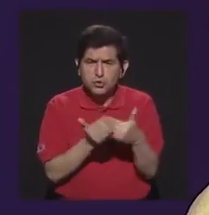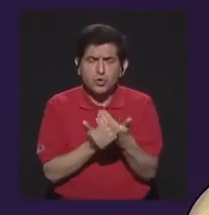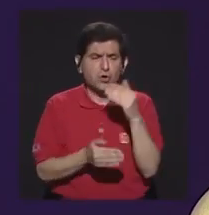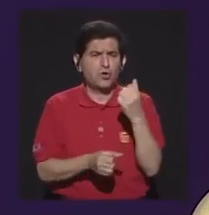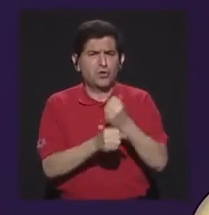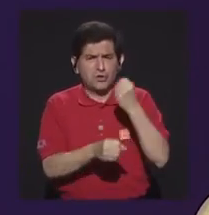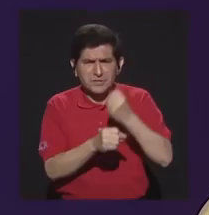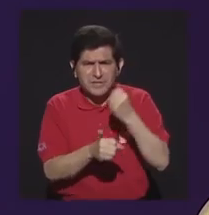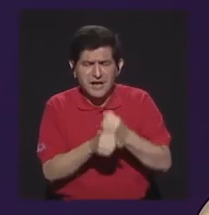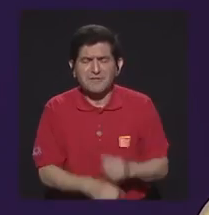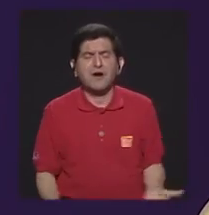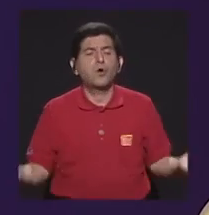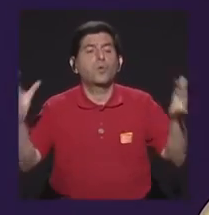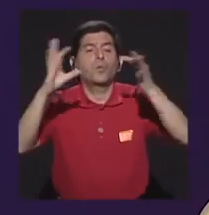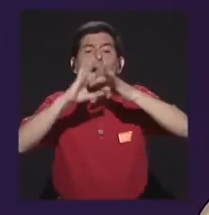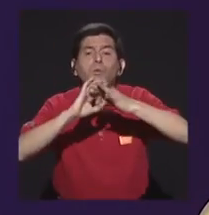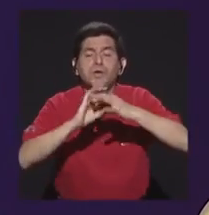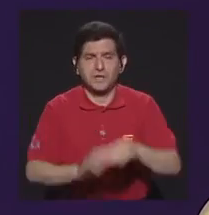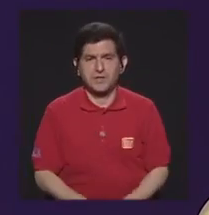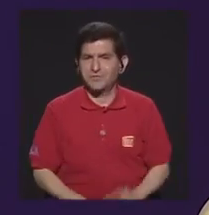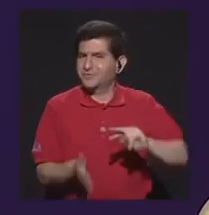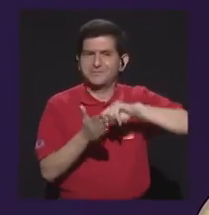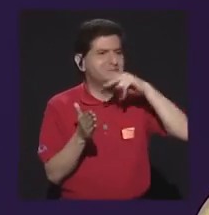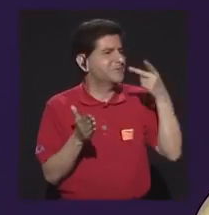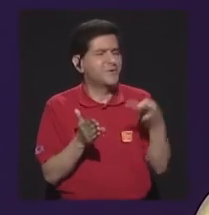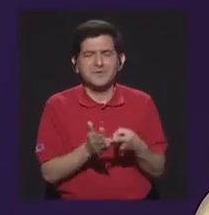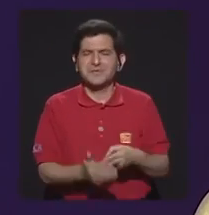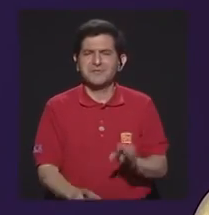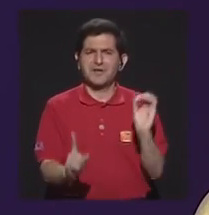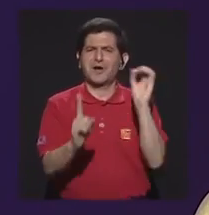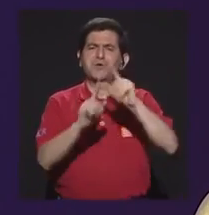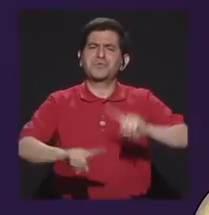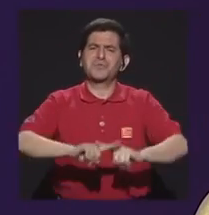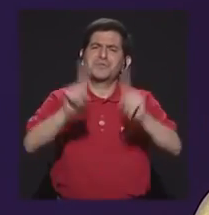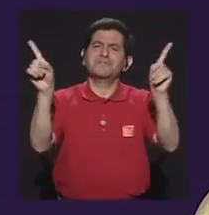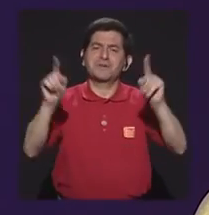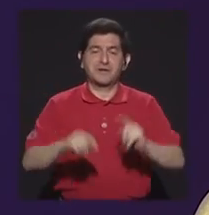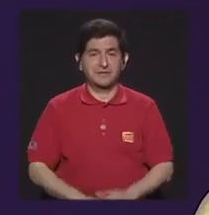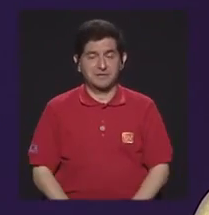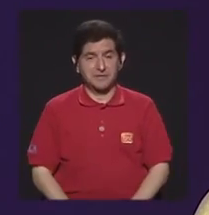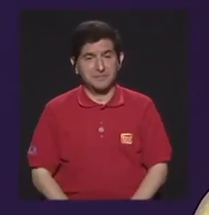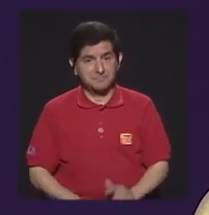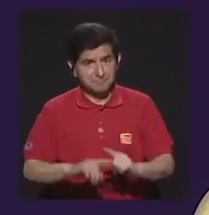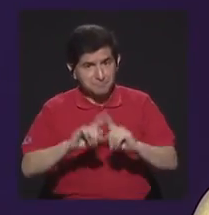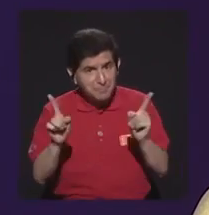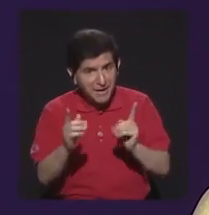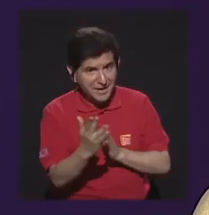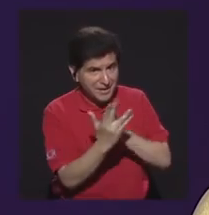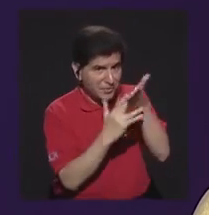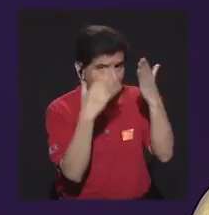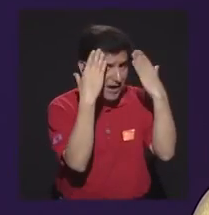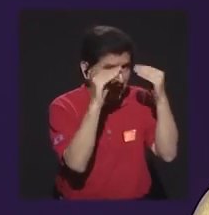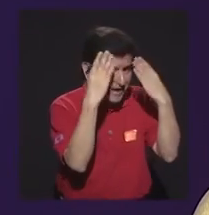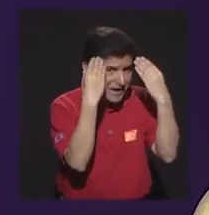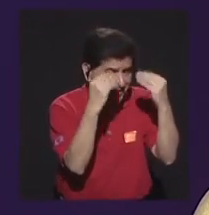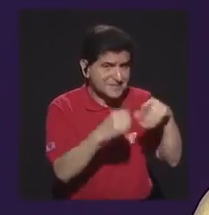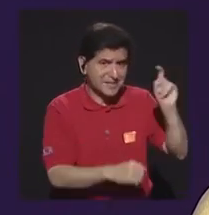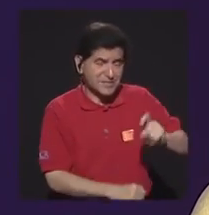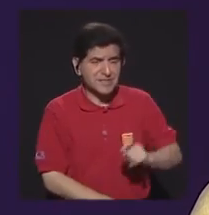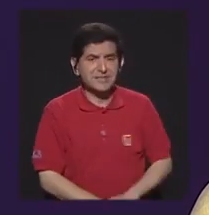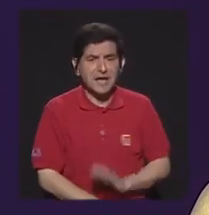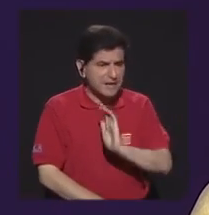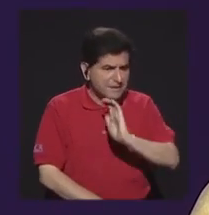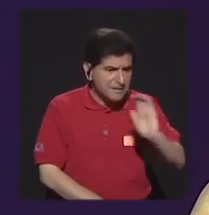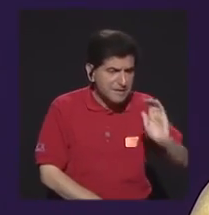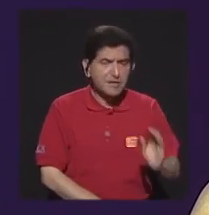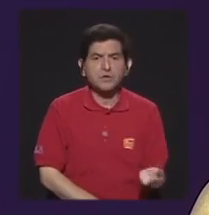este trabajo lo hacemos en conjunto, ¿verdad? No es que vamos con un objetivo distinto, pero ese acceso a la información que requieren chicos, chicas